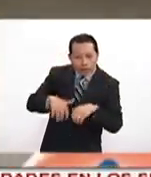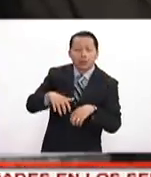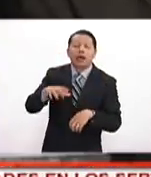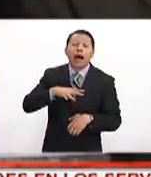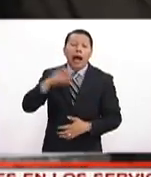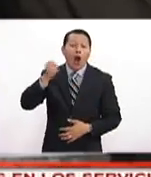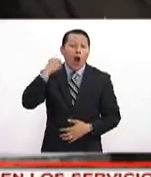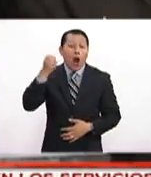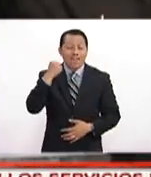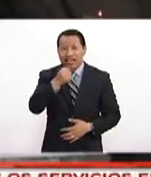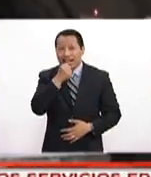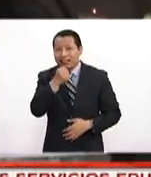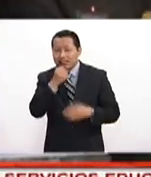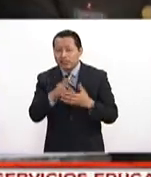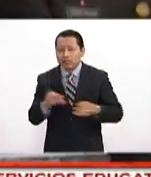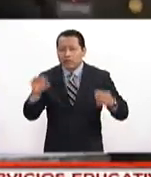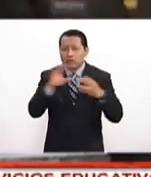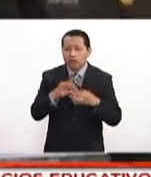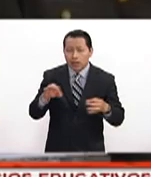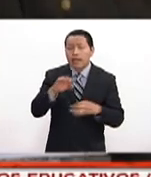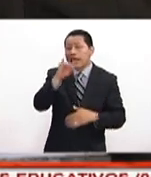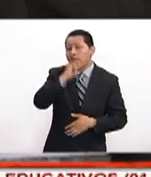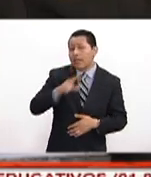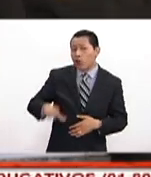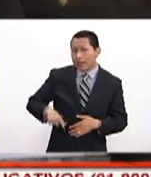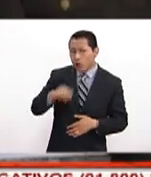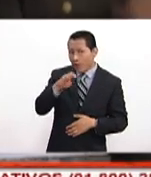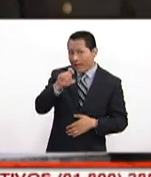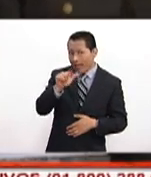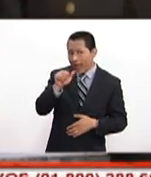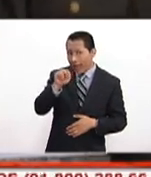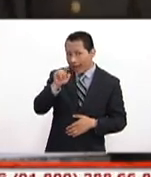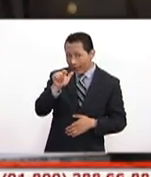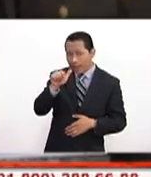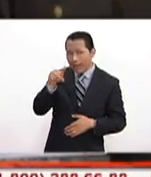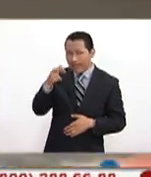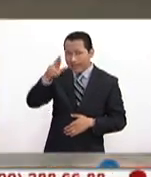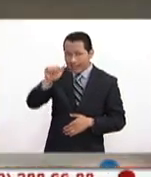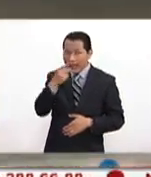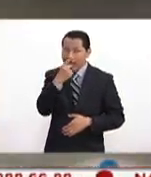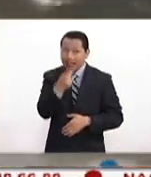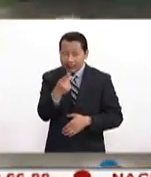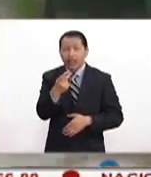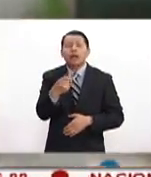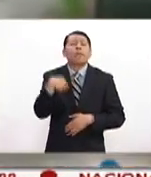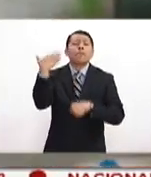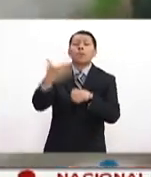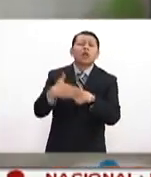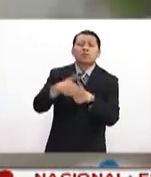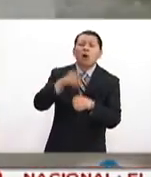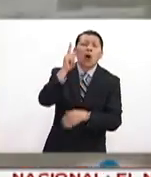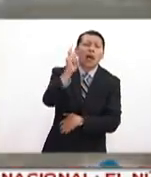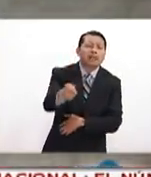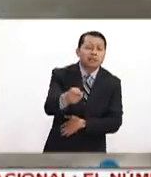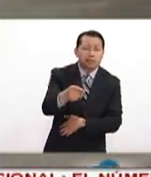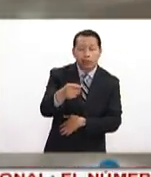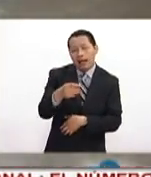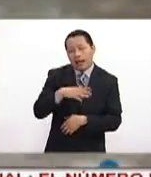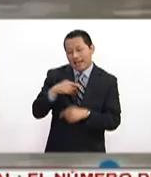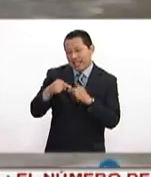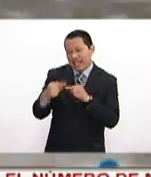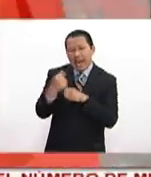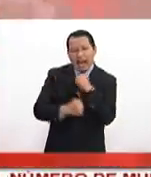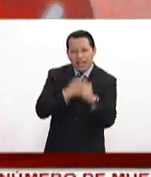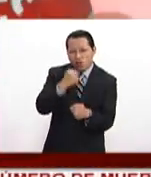de prensa, el jefe de gobierno Miguel Ángel Mancera mencionó que el dispositivo debe quedar instalado antes de que concluya este